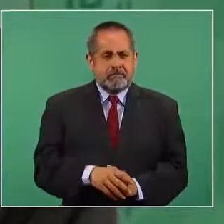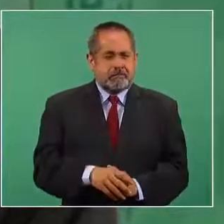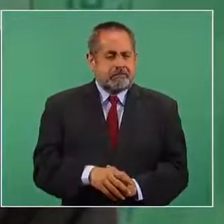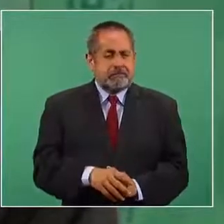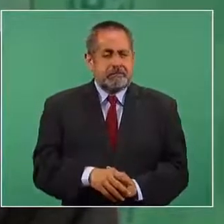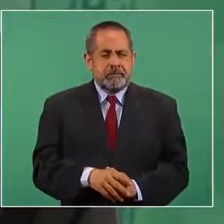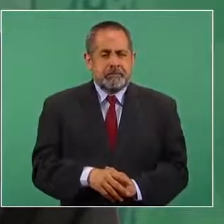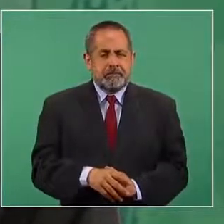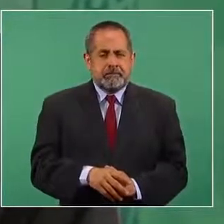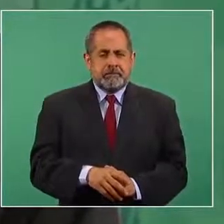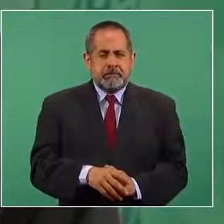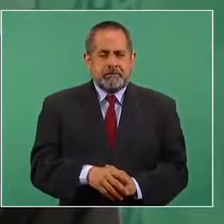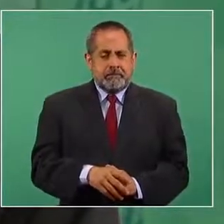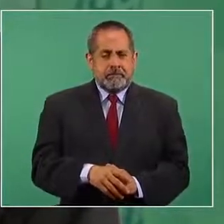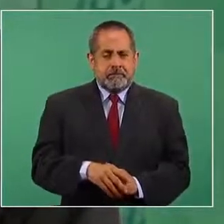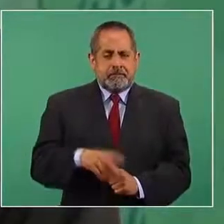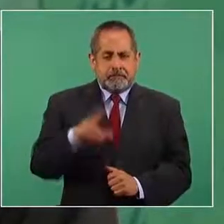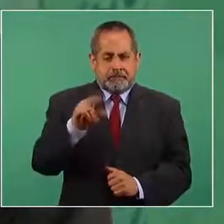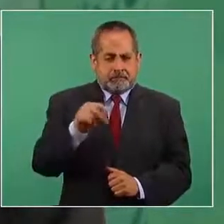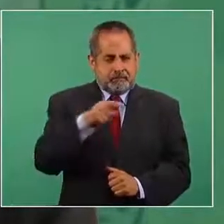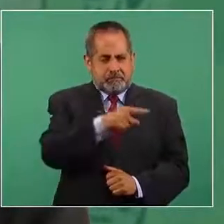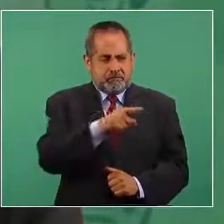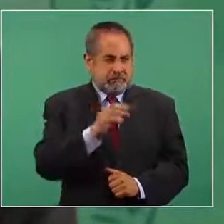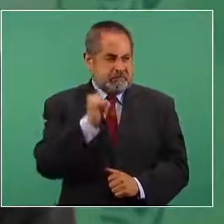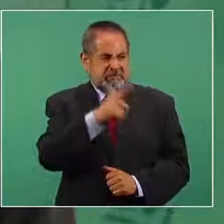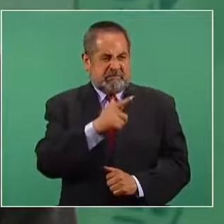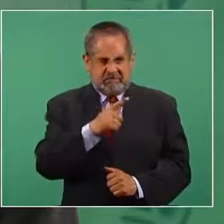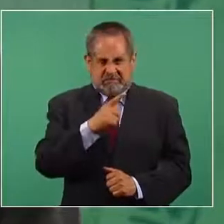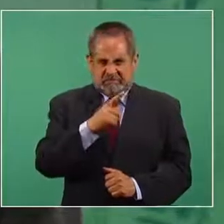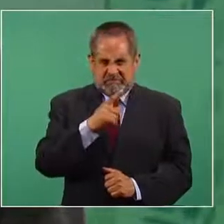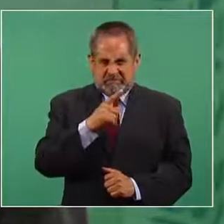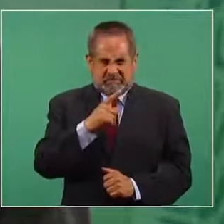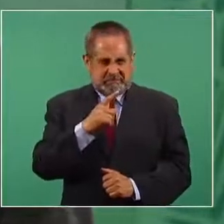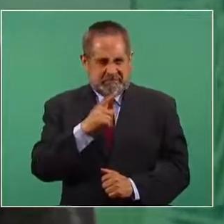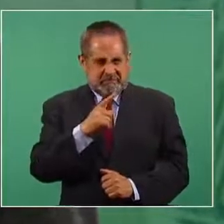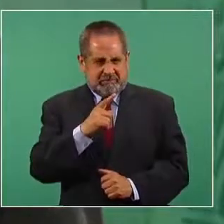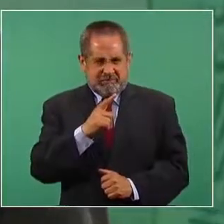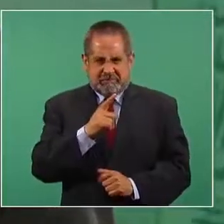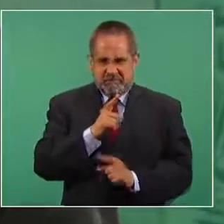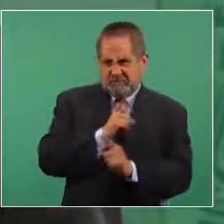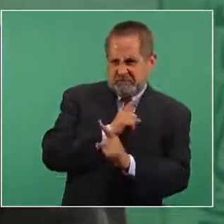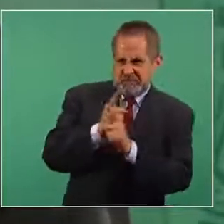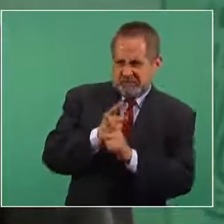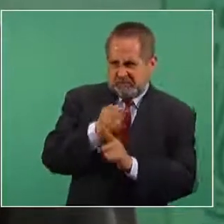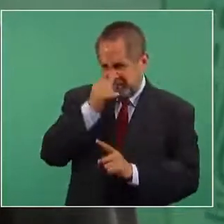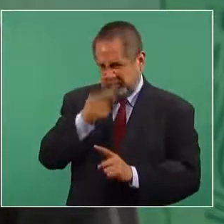pero no tenía intención de dañar,